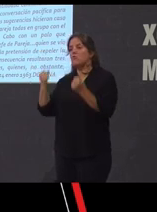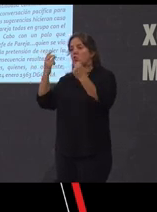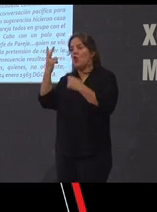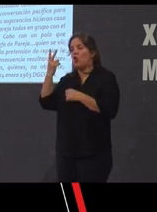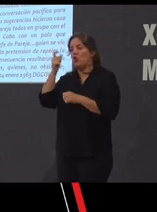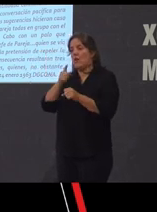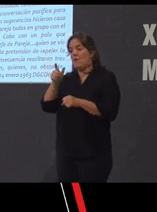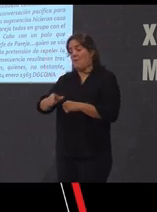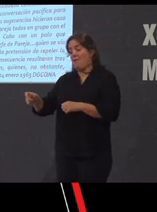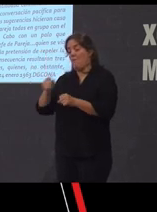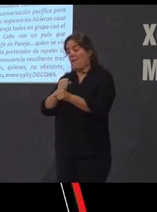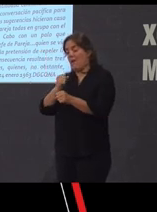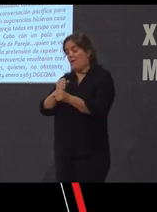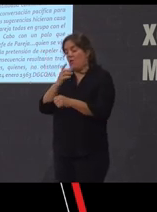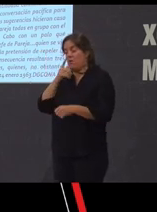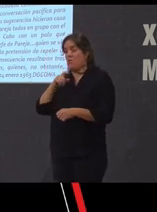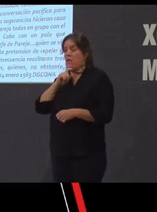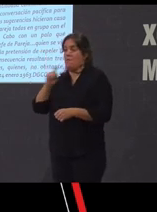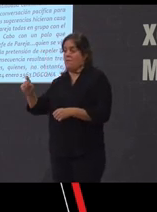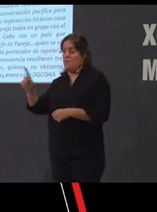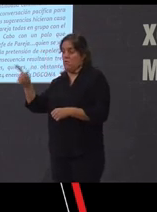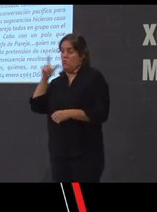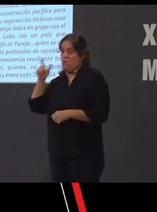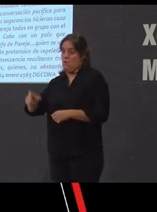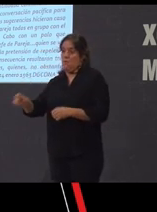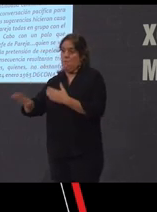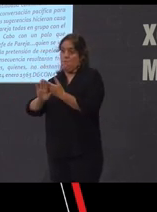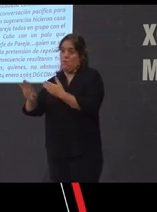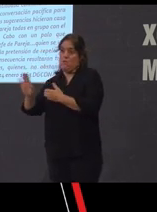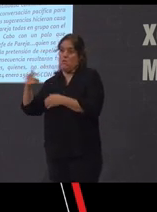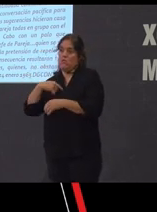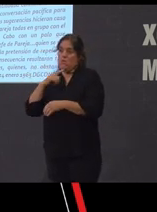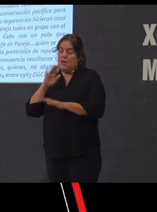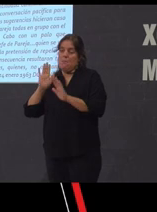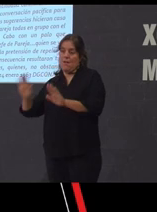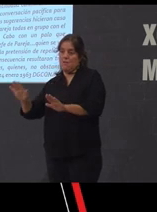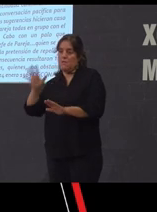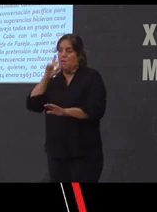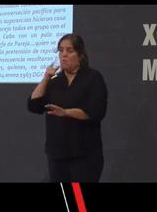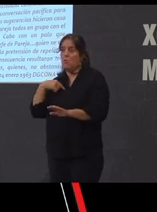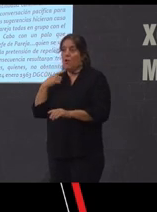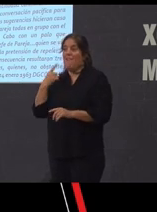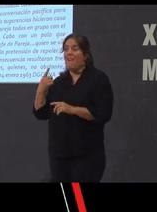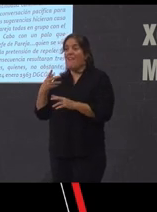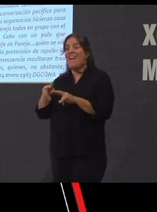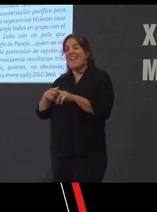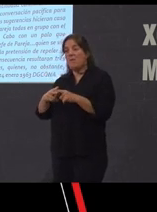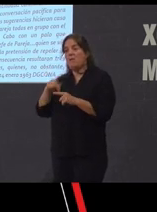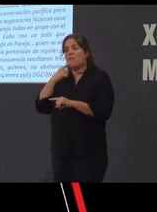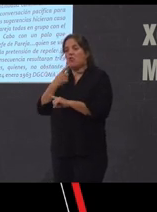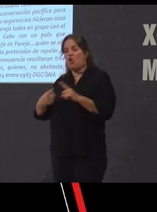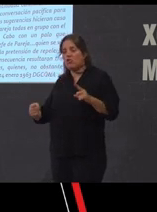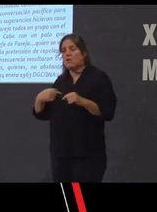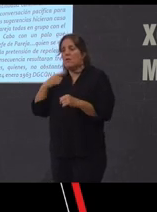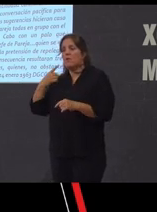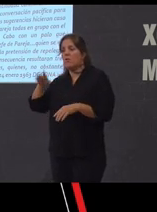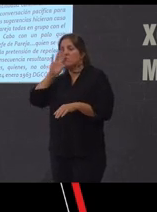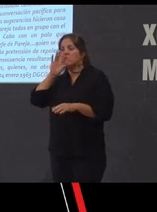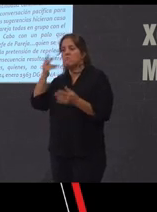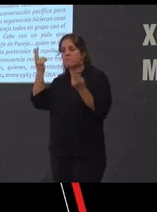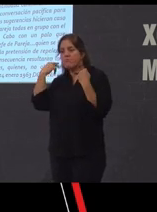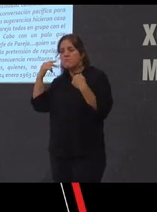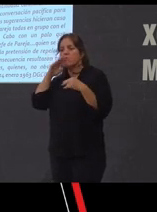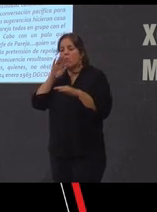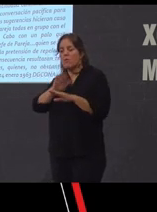paisanos para que desistiesen de su violenta actitud, abandonasen las herramientas que portaban y dejasen efectuar los trabajos. Pero lejos de obedecer, comenzaron a